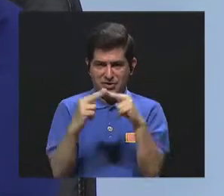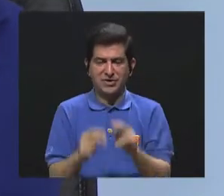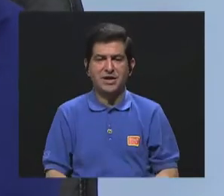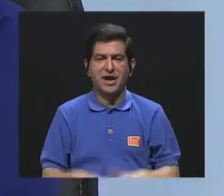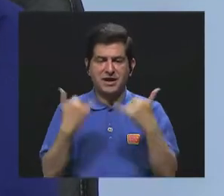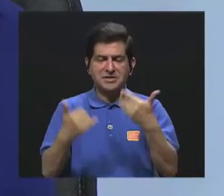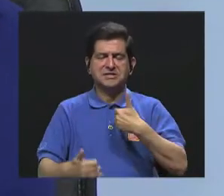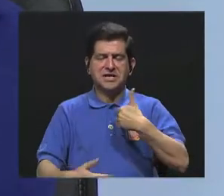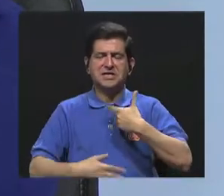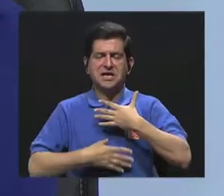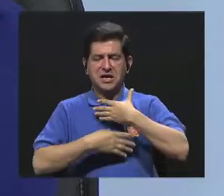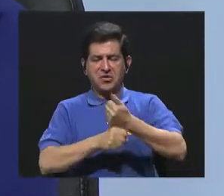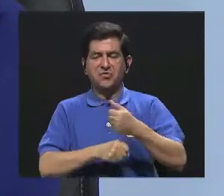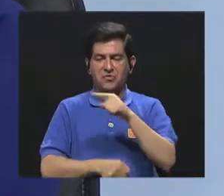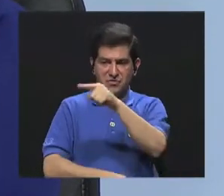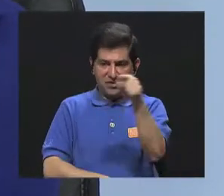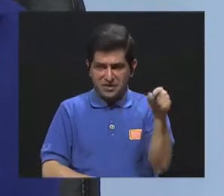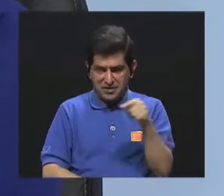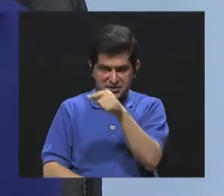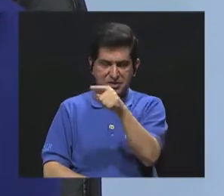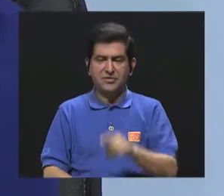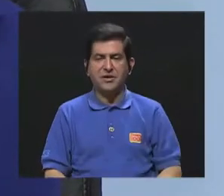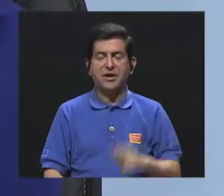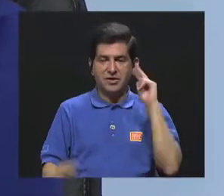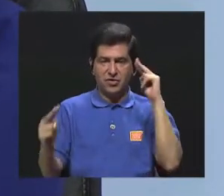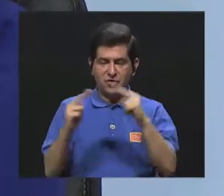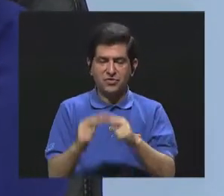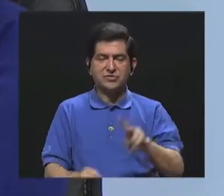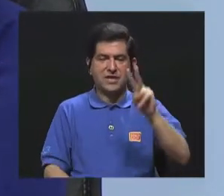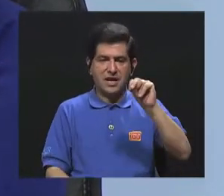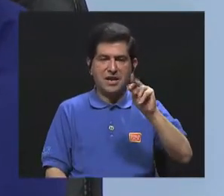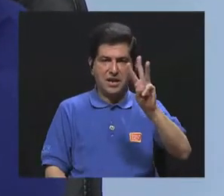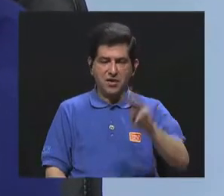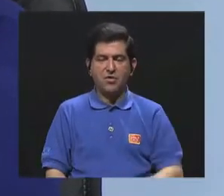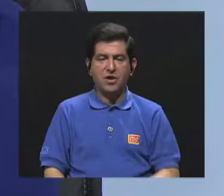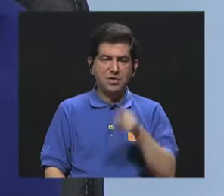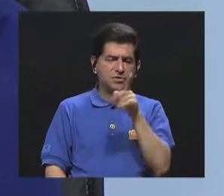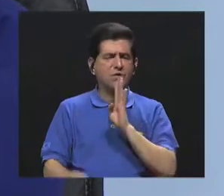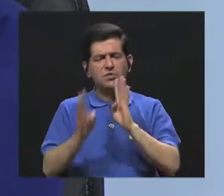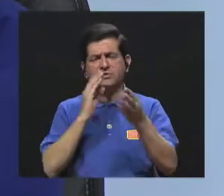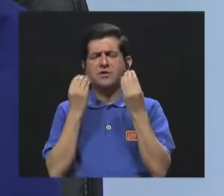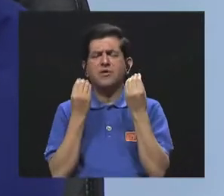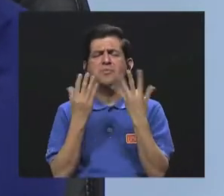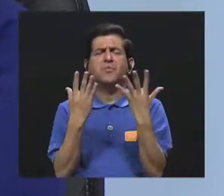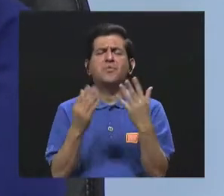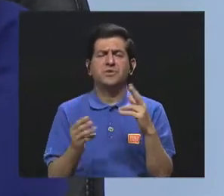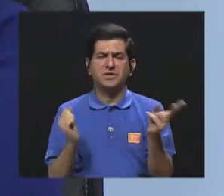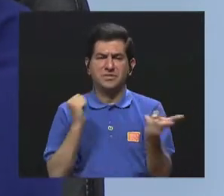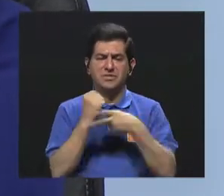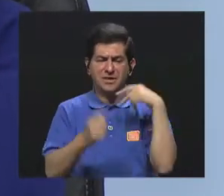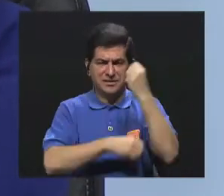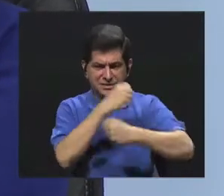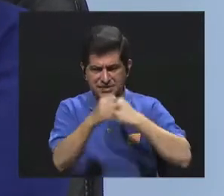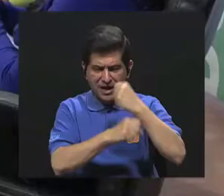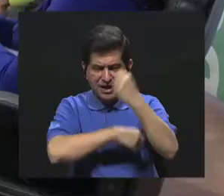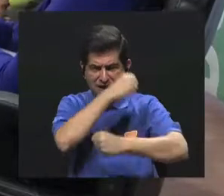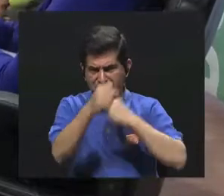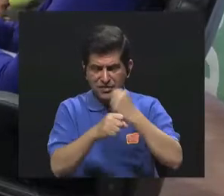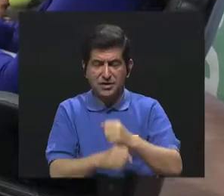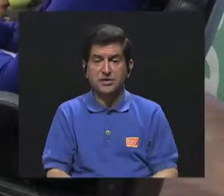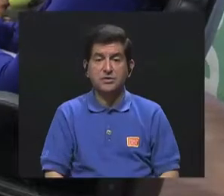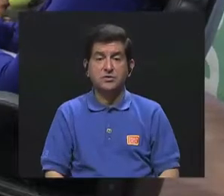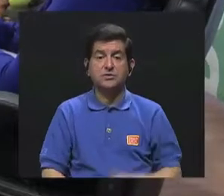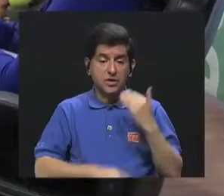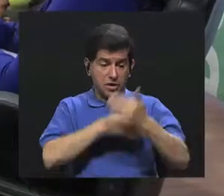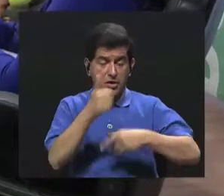ganado confianza con ellos, ya conocían a Nicolás, ya habían hablado con vos tantísimas veces desde años, entonces no, también meterse ahí. En un